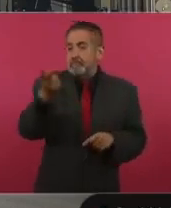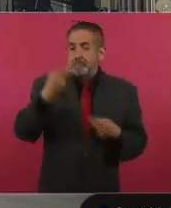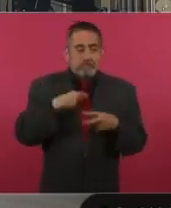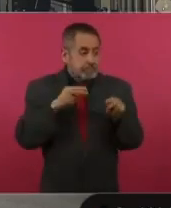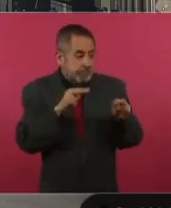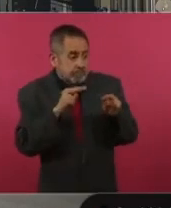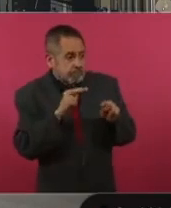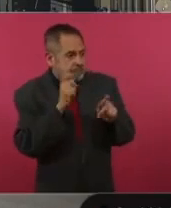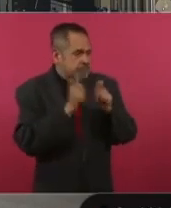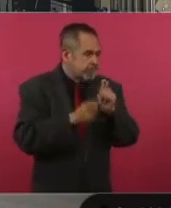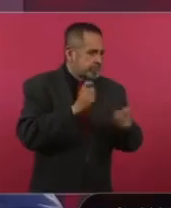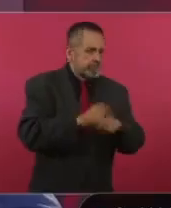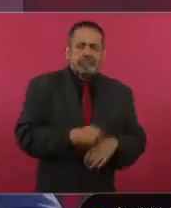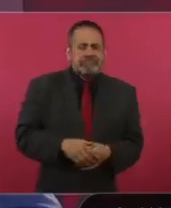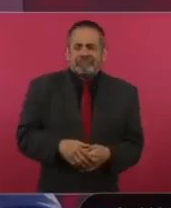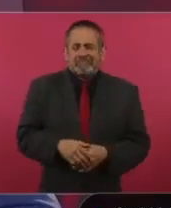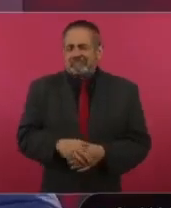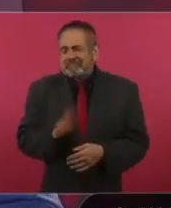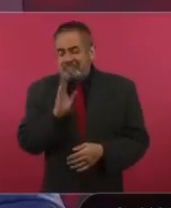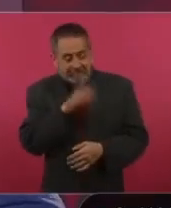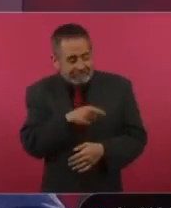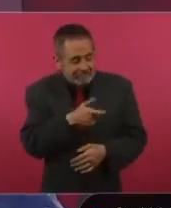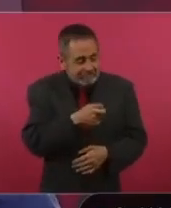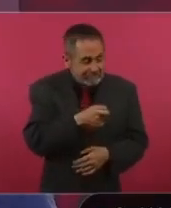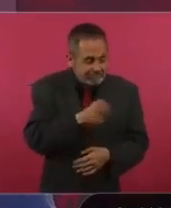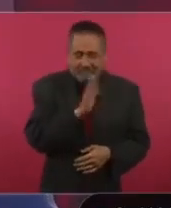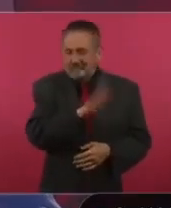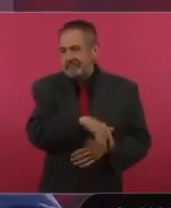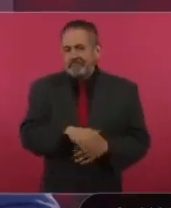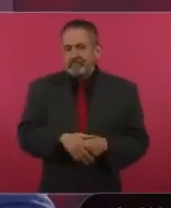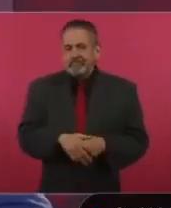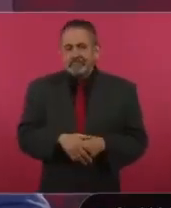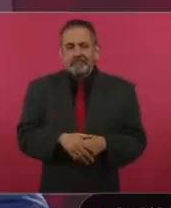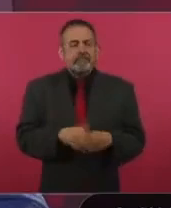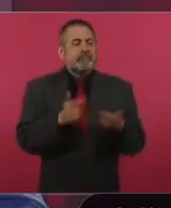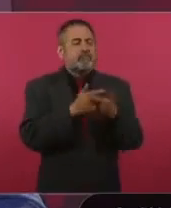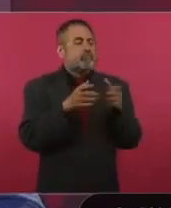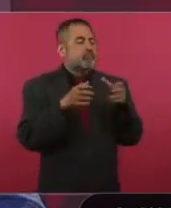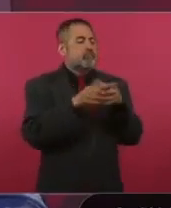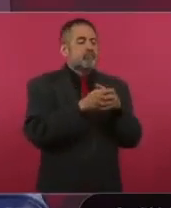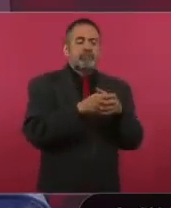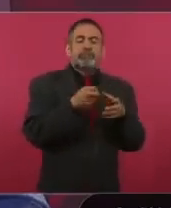gente, los ve el llamado círculo rojo.